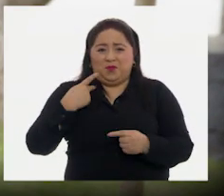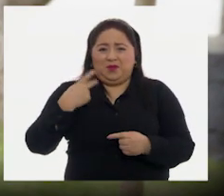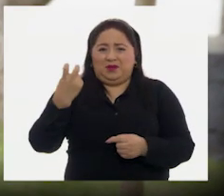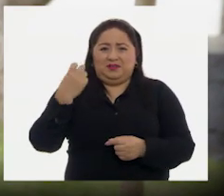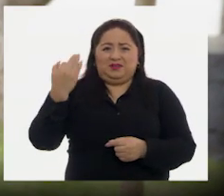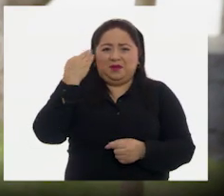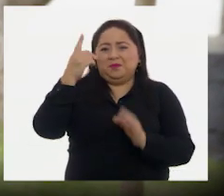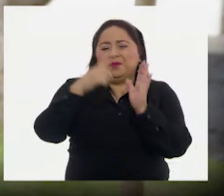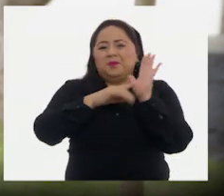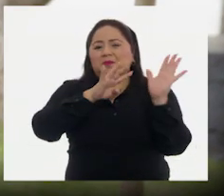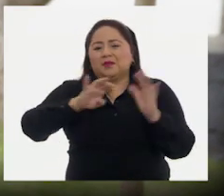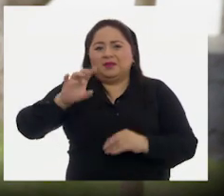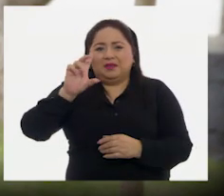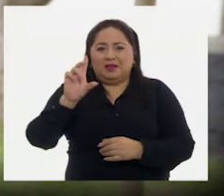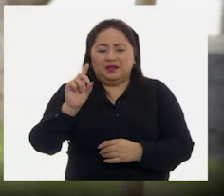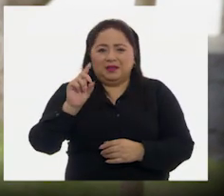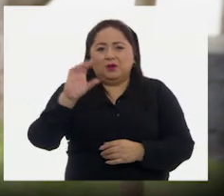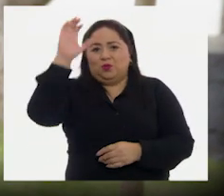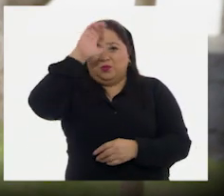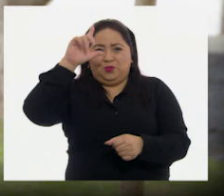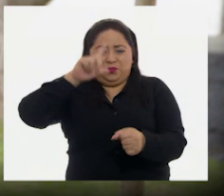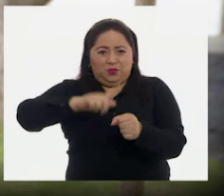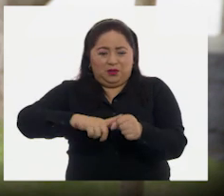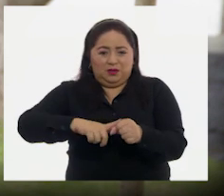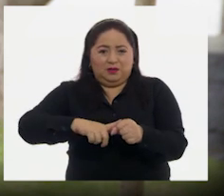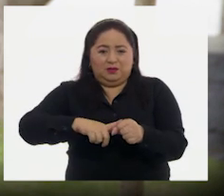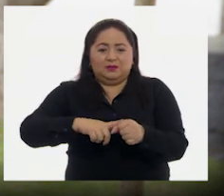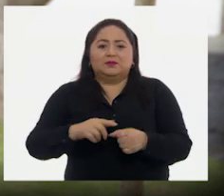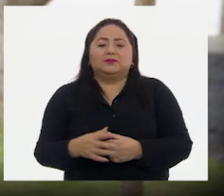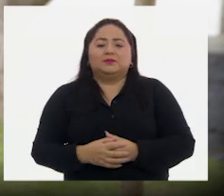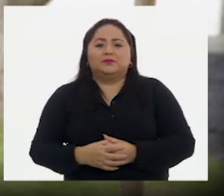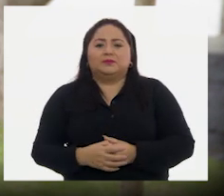años 30, culturales,